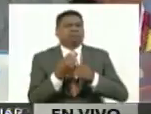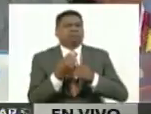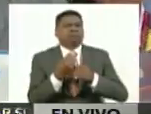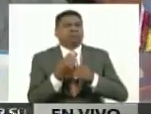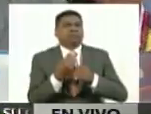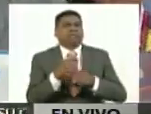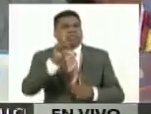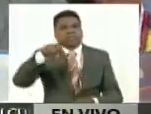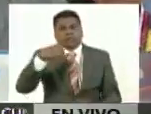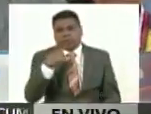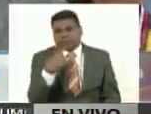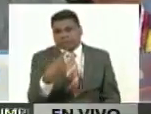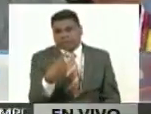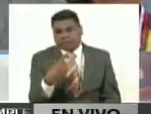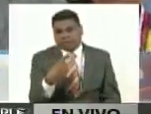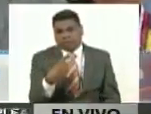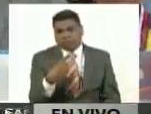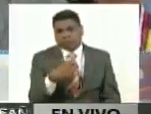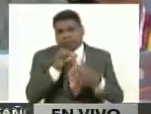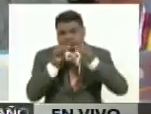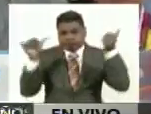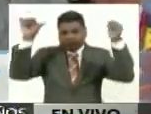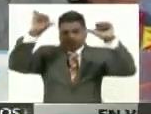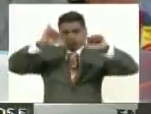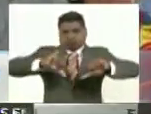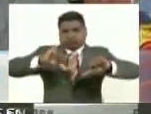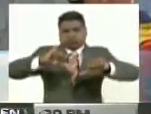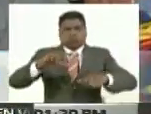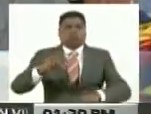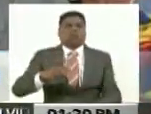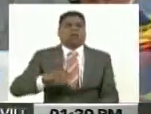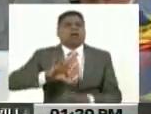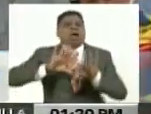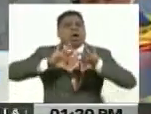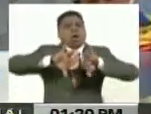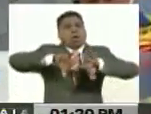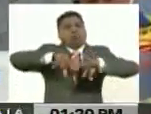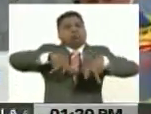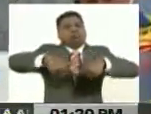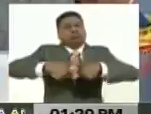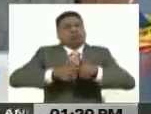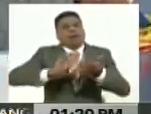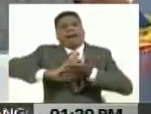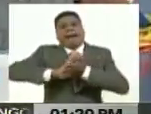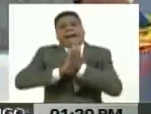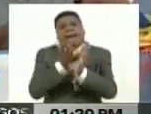Si no decimos del desastre de donde veníamos nosotros, la corrupción acabando el país,